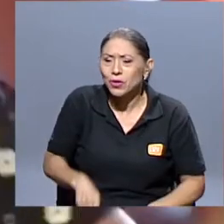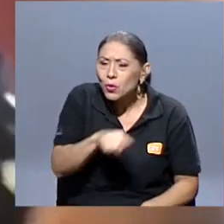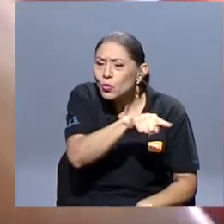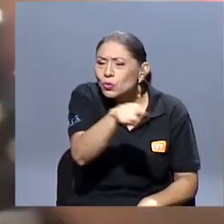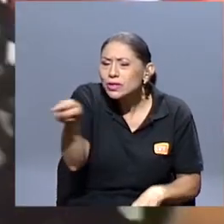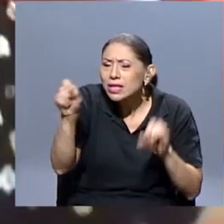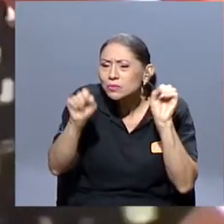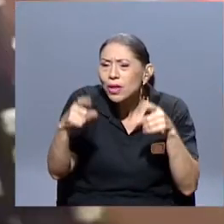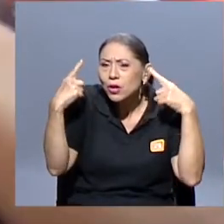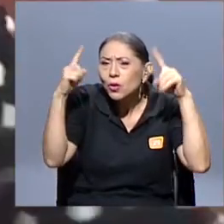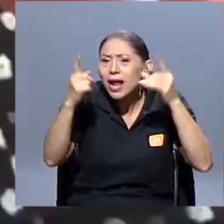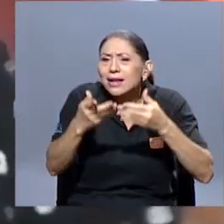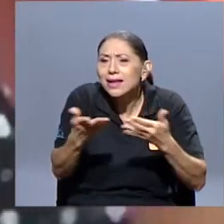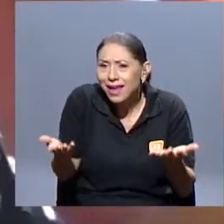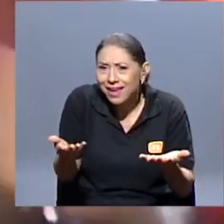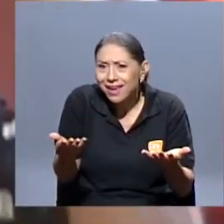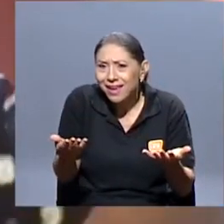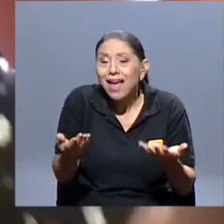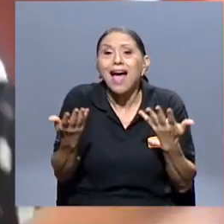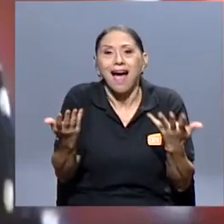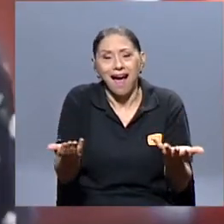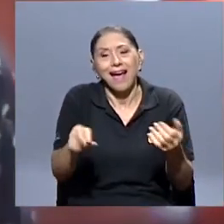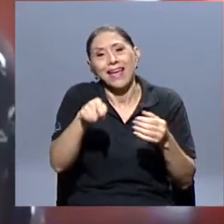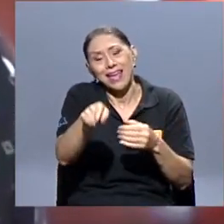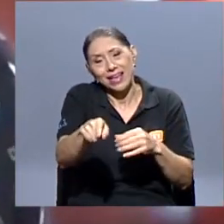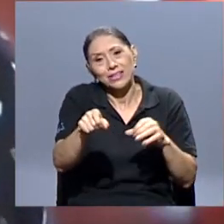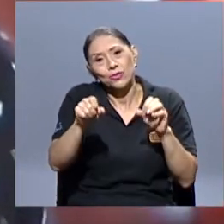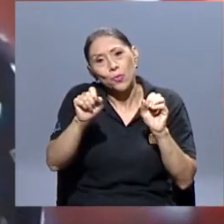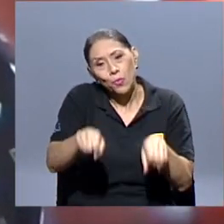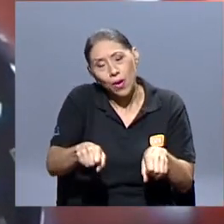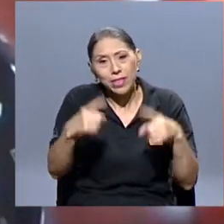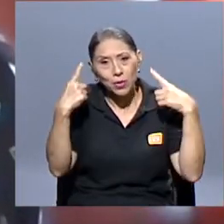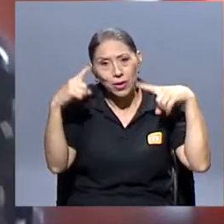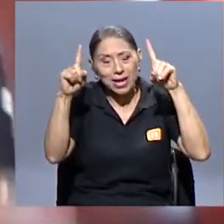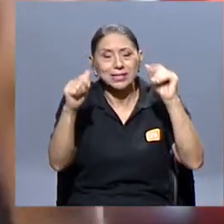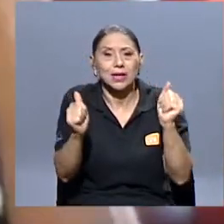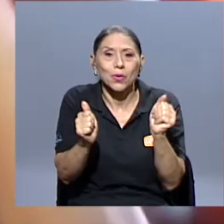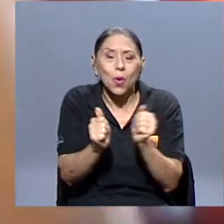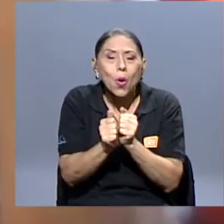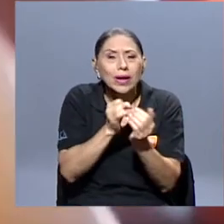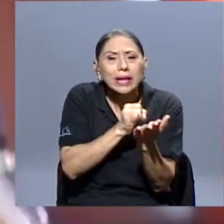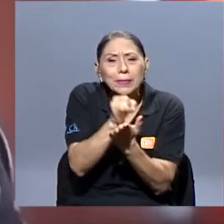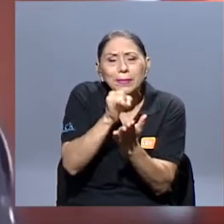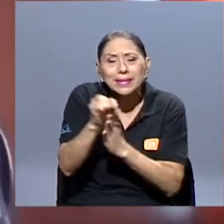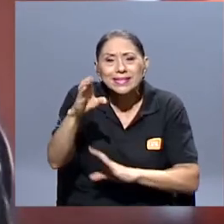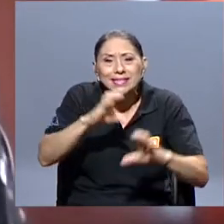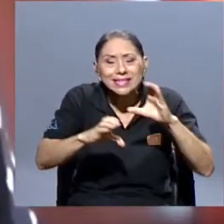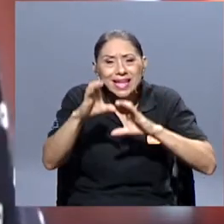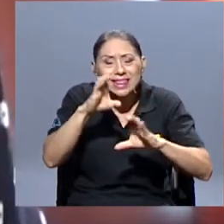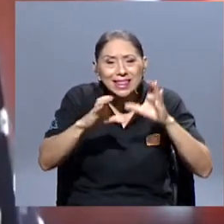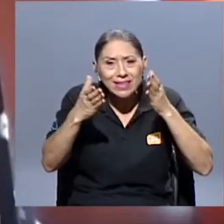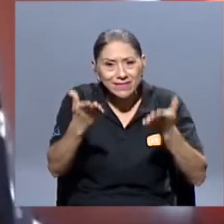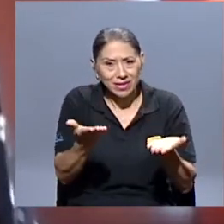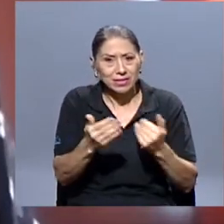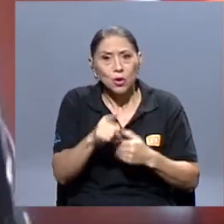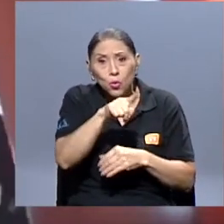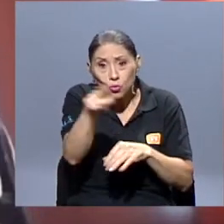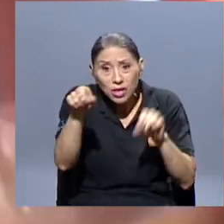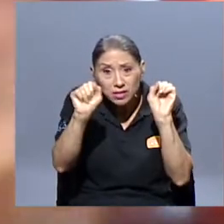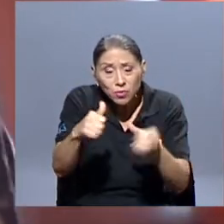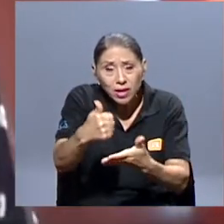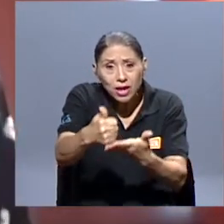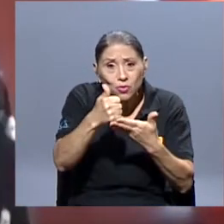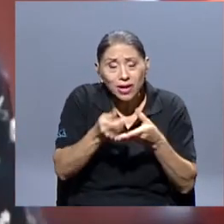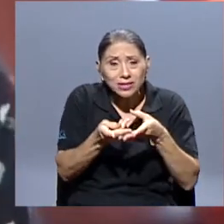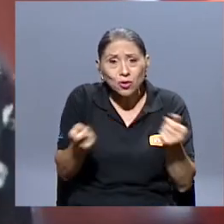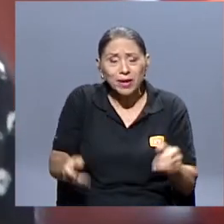lograr? Estos son posibles mecanismos que son obtenidos por científicos y científicas. ¿Cómo nos pueden ustedes ayudar a resolver eso? Y es